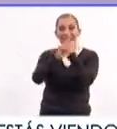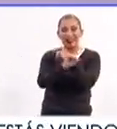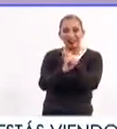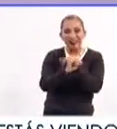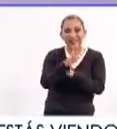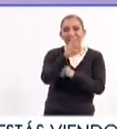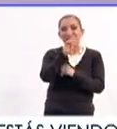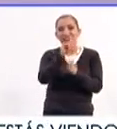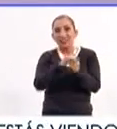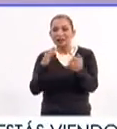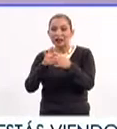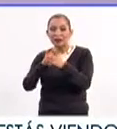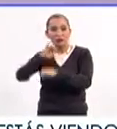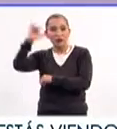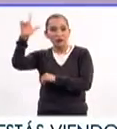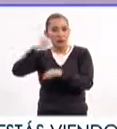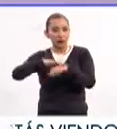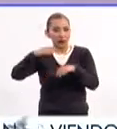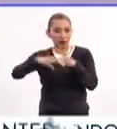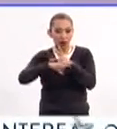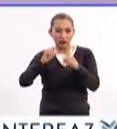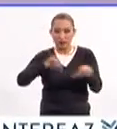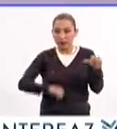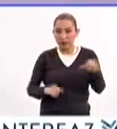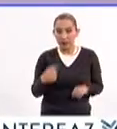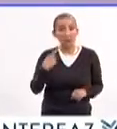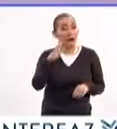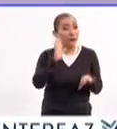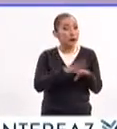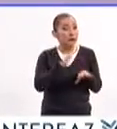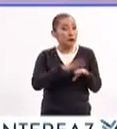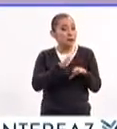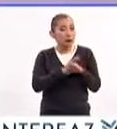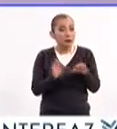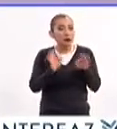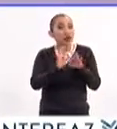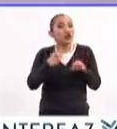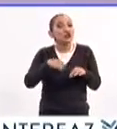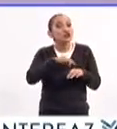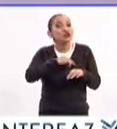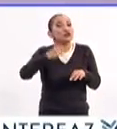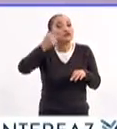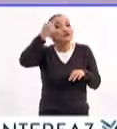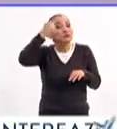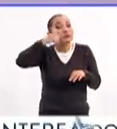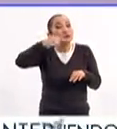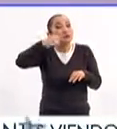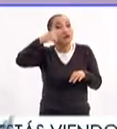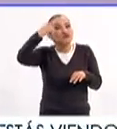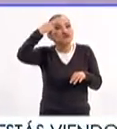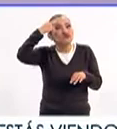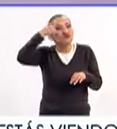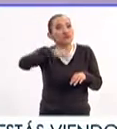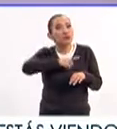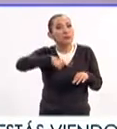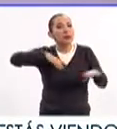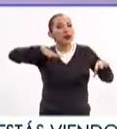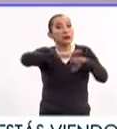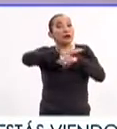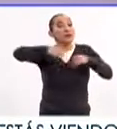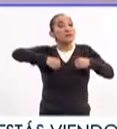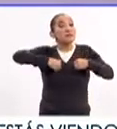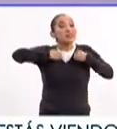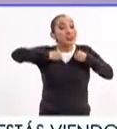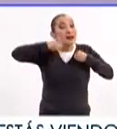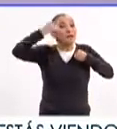las alianzas profesionales y mucho más. Pero lo más importante es que debemos hacer conciencia de que tenemos que modificar nuestro estilo de